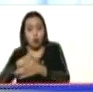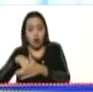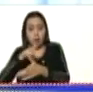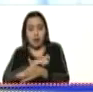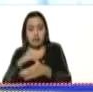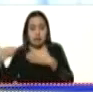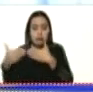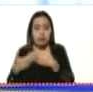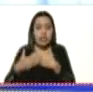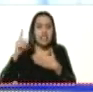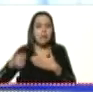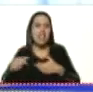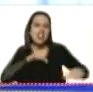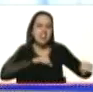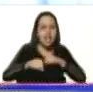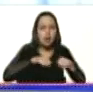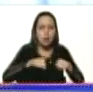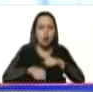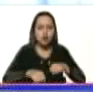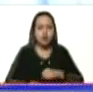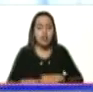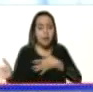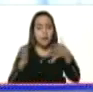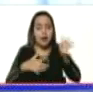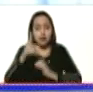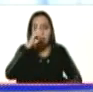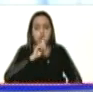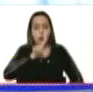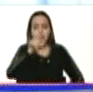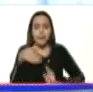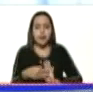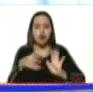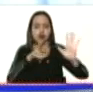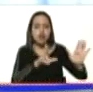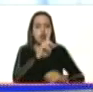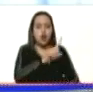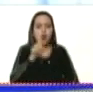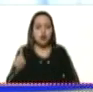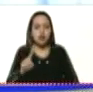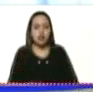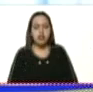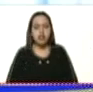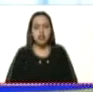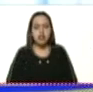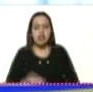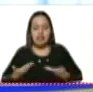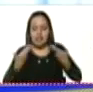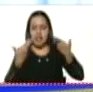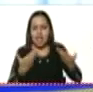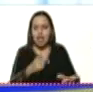por el terremoto de marzo de 1812, nombran a Francisco de Miranda